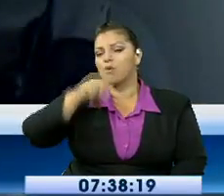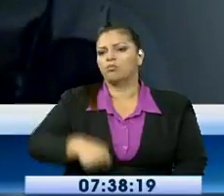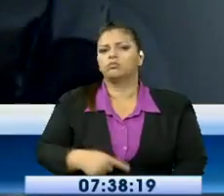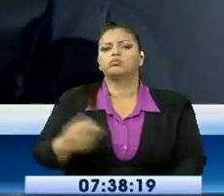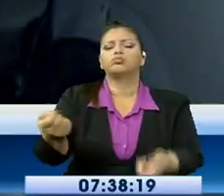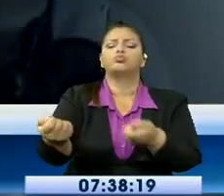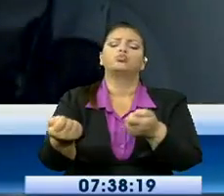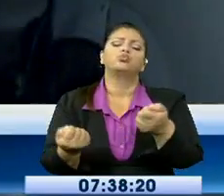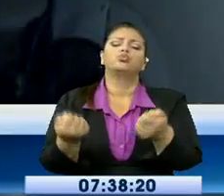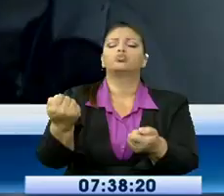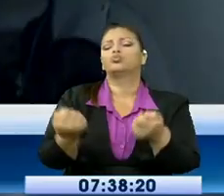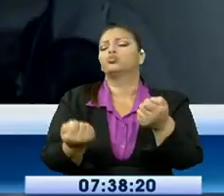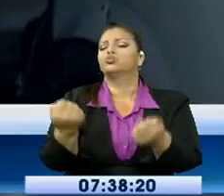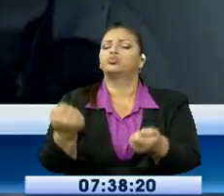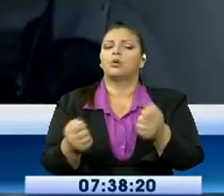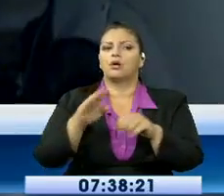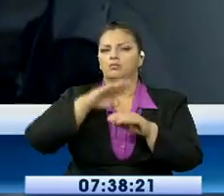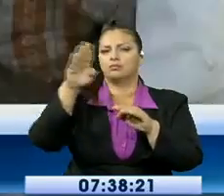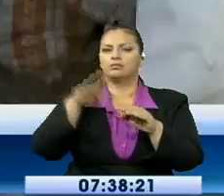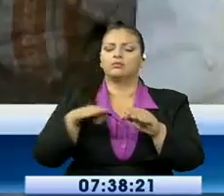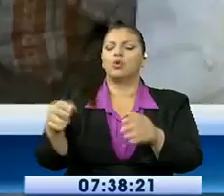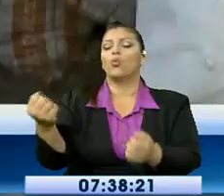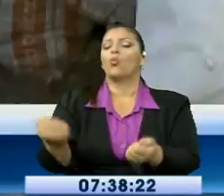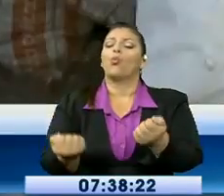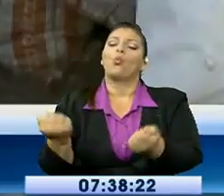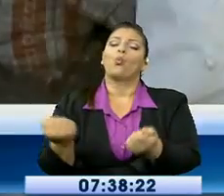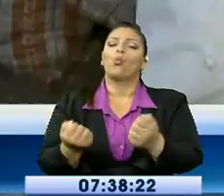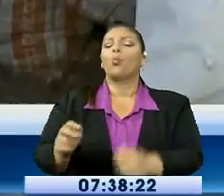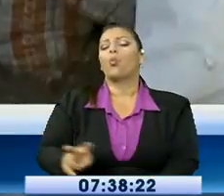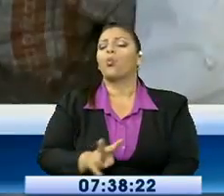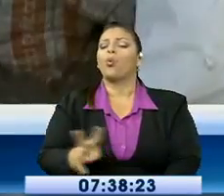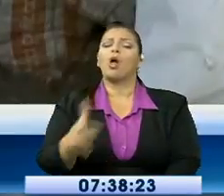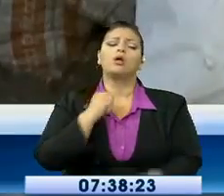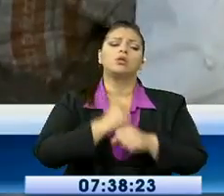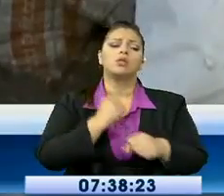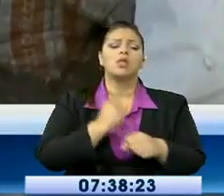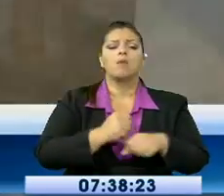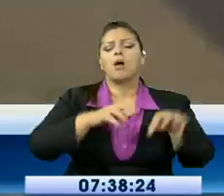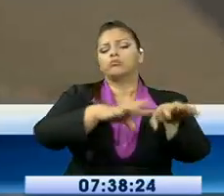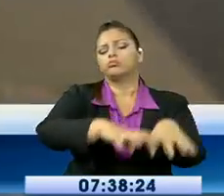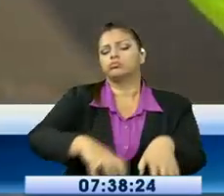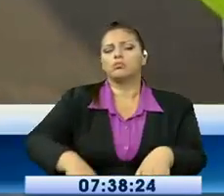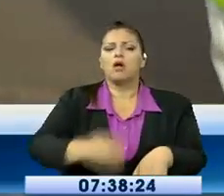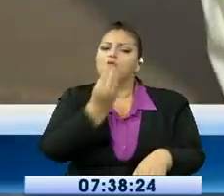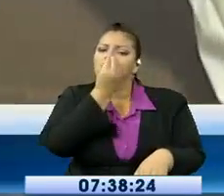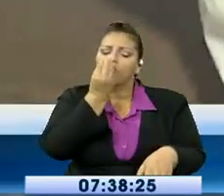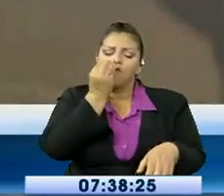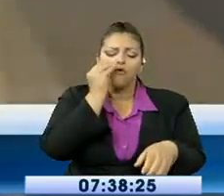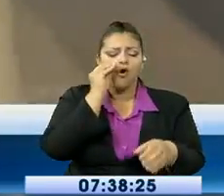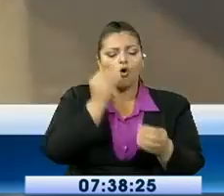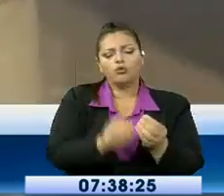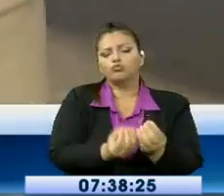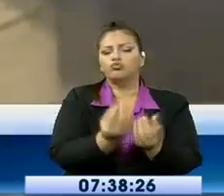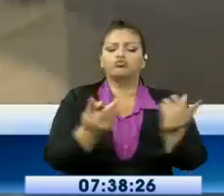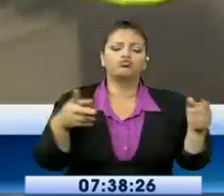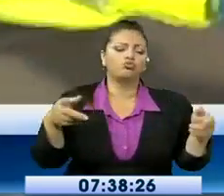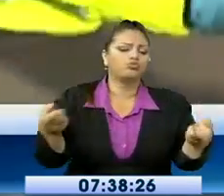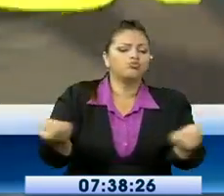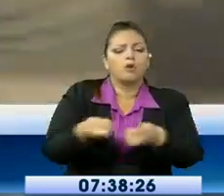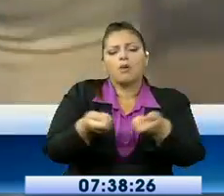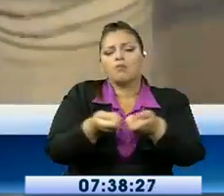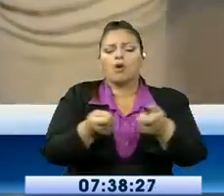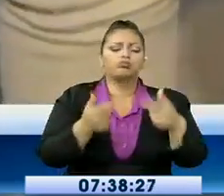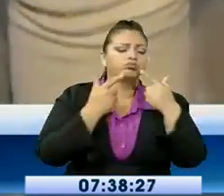un vehículo tipo camioneta. Supuestamente en los saquillos de abono y tierra camuflaban la droga, para así no ser detectados por los controles y